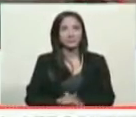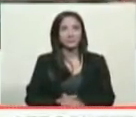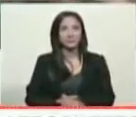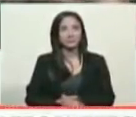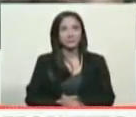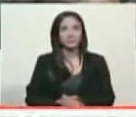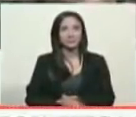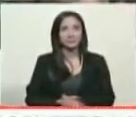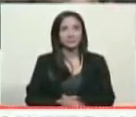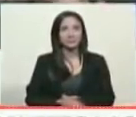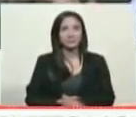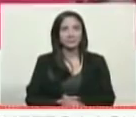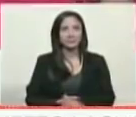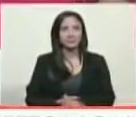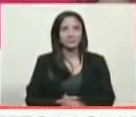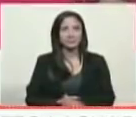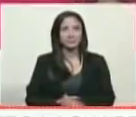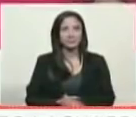Este es para darle así en los...